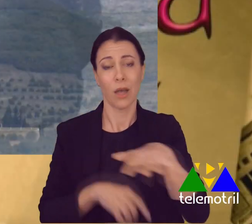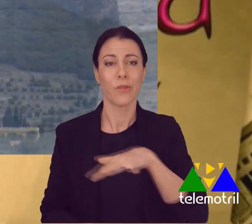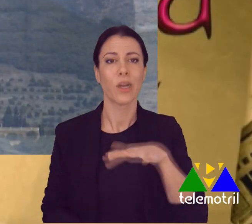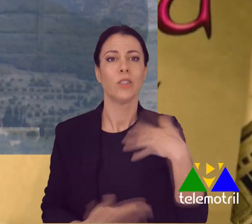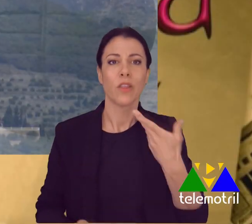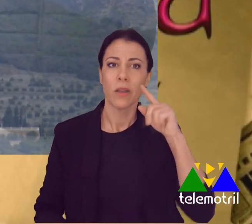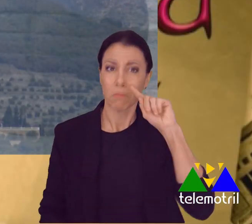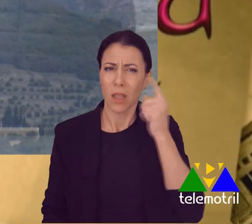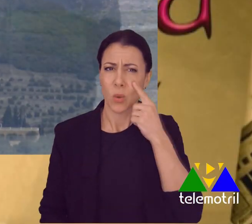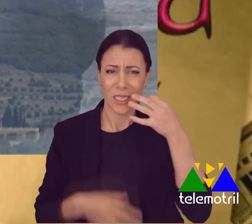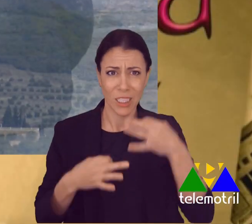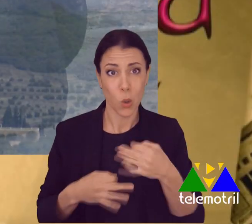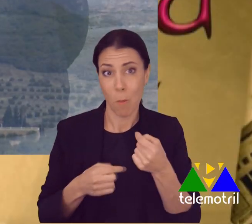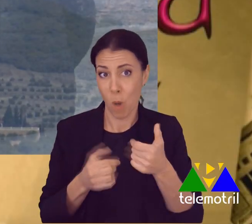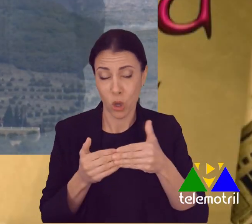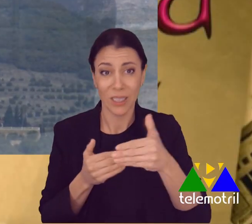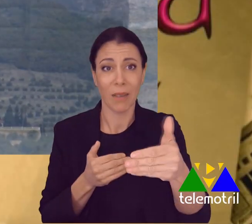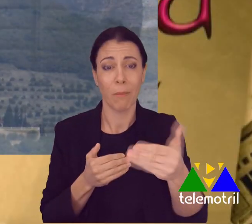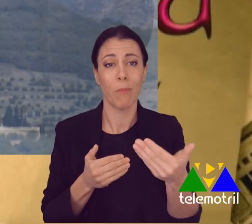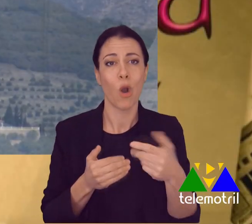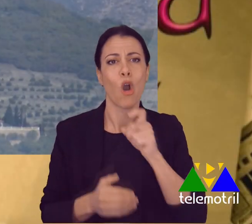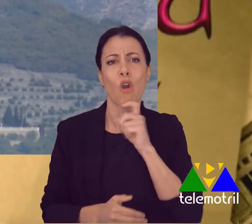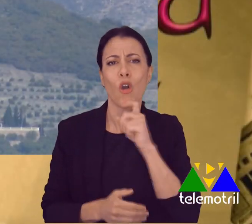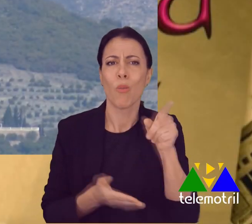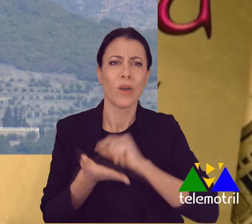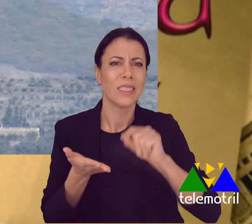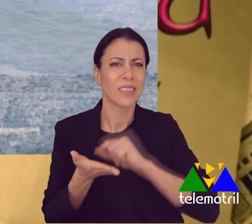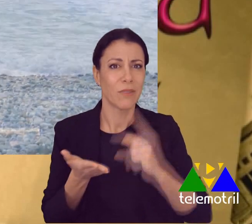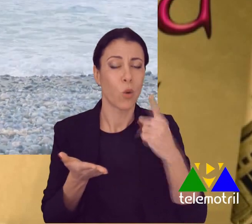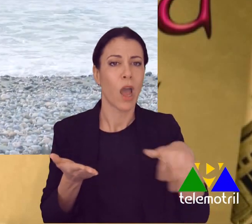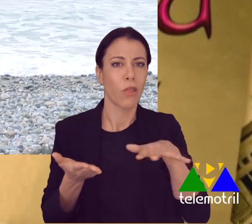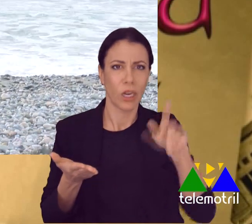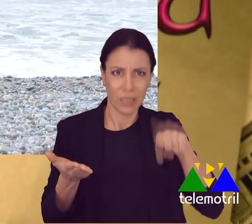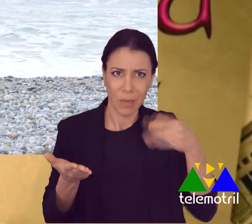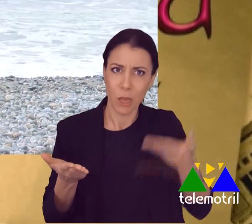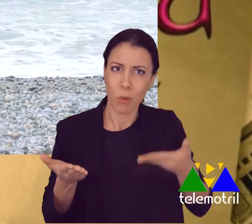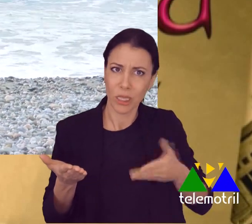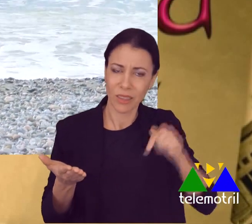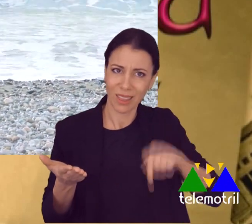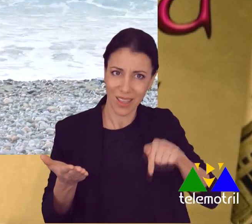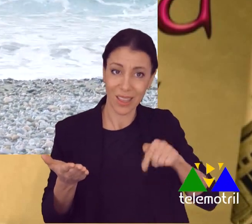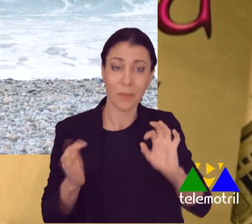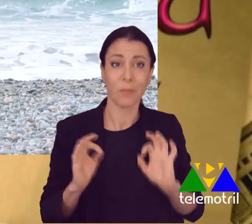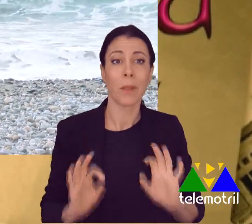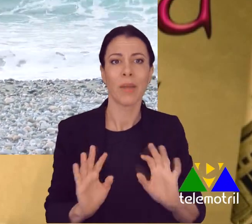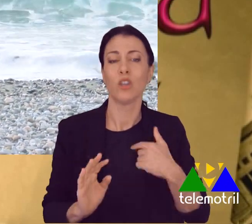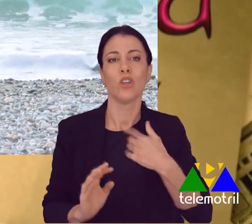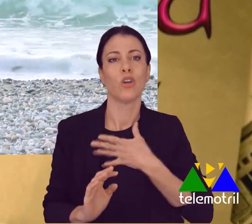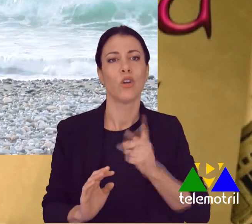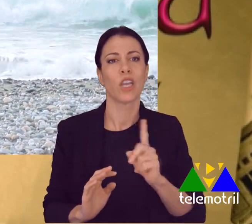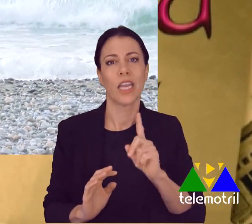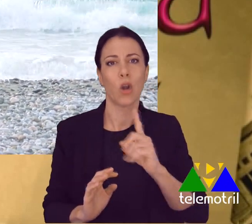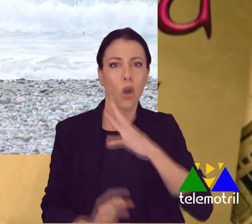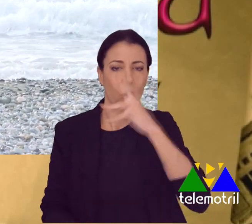de un poco de tiempo cómo escribe sobre una de las zonas también importantes de aquí de nuestro litoral. Pero yo no quiero dejar